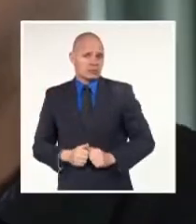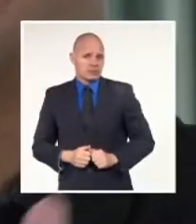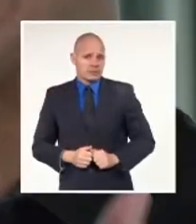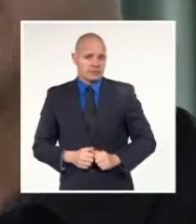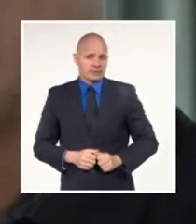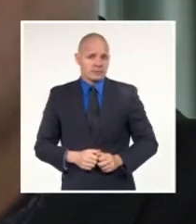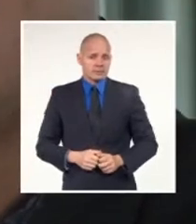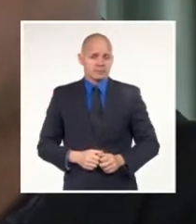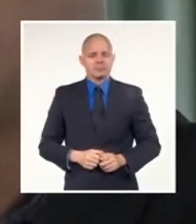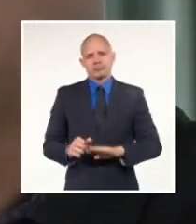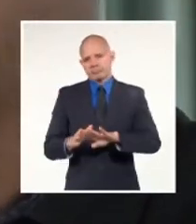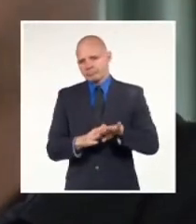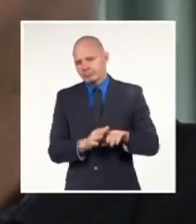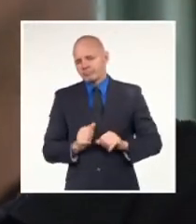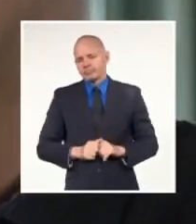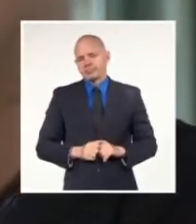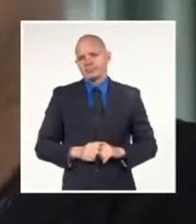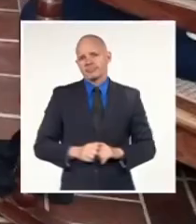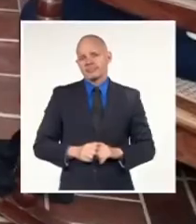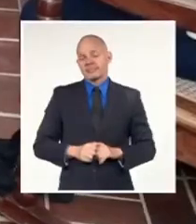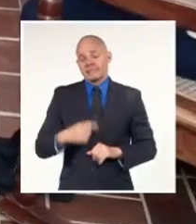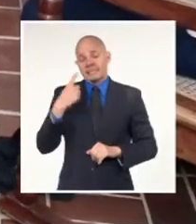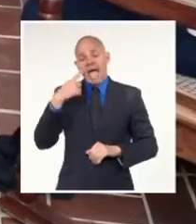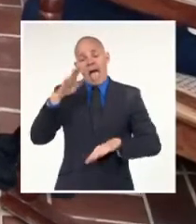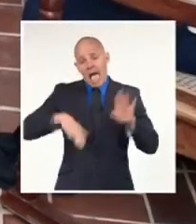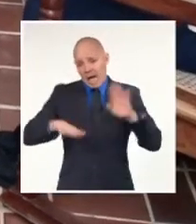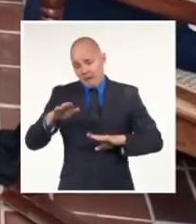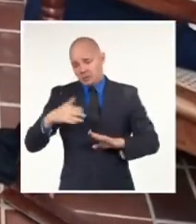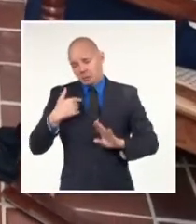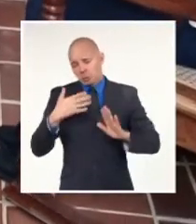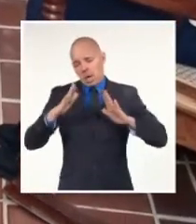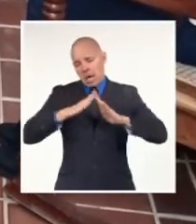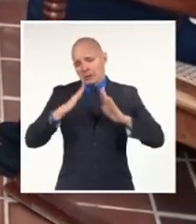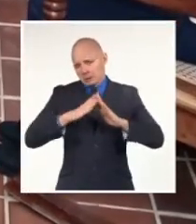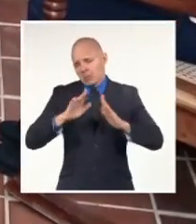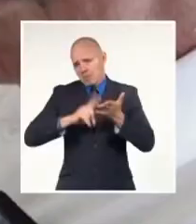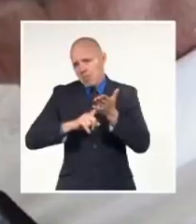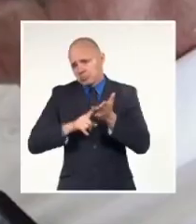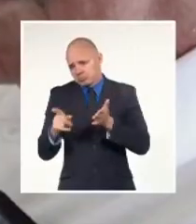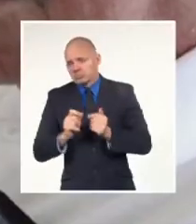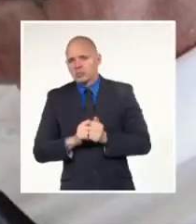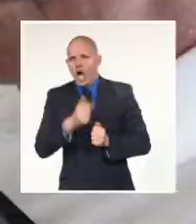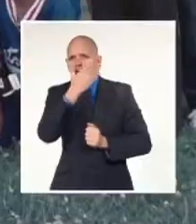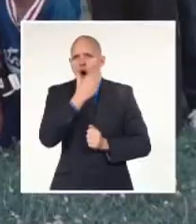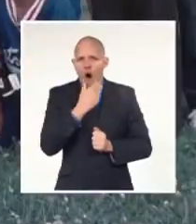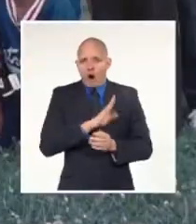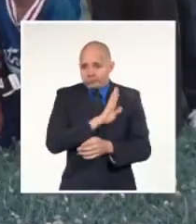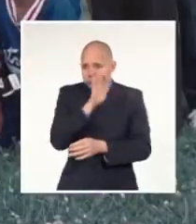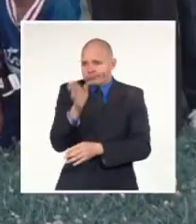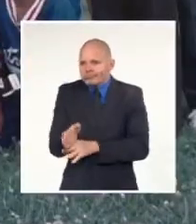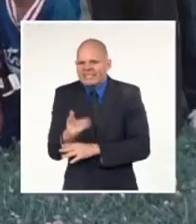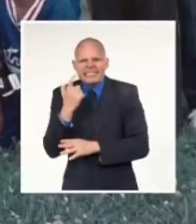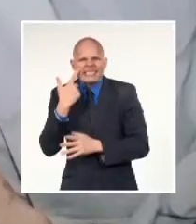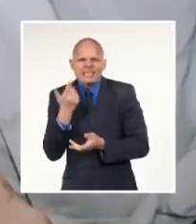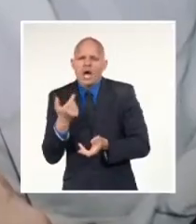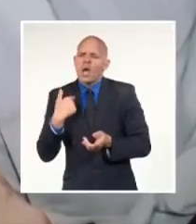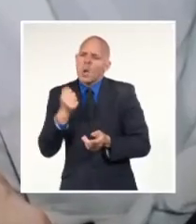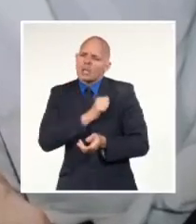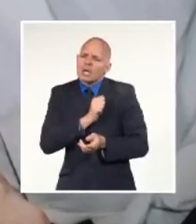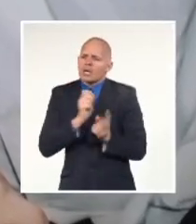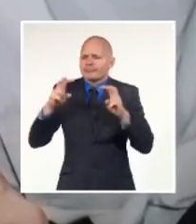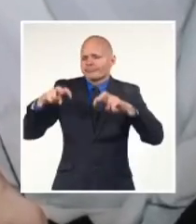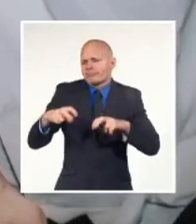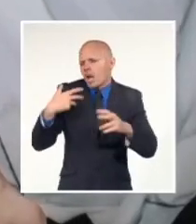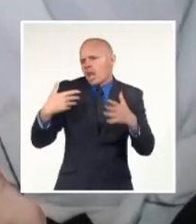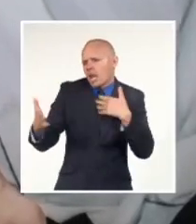A veces van a la casa de él, jóvenes, y se sientan con él. Mira, va a haber esta manifestación, esta actividad, don Rafa, ¿qué usted cree? Jovencitos, 18,